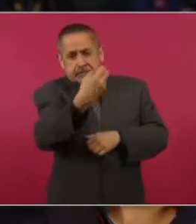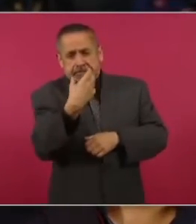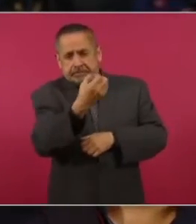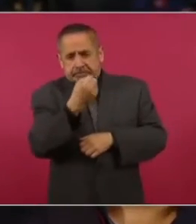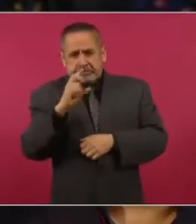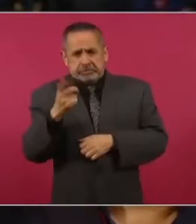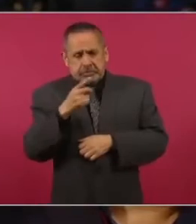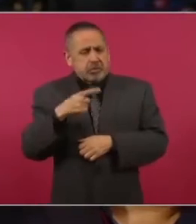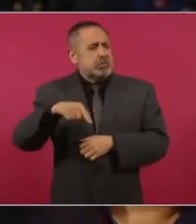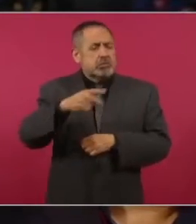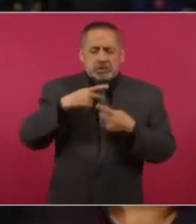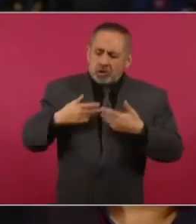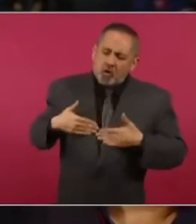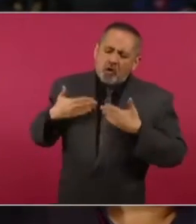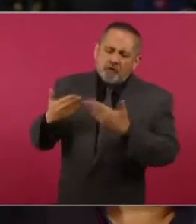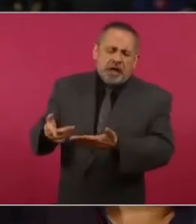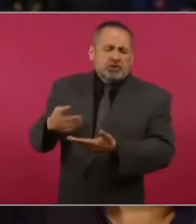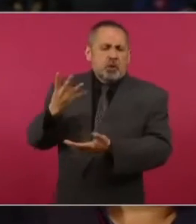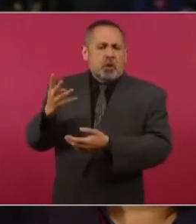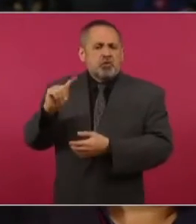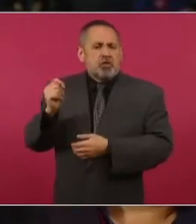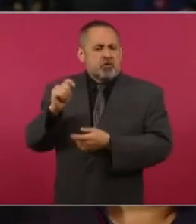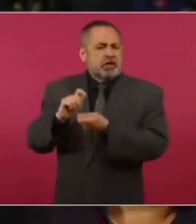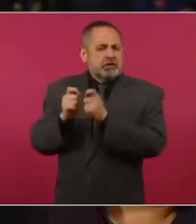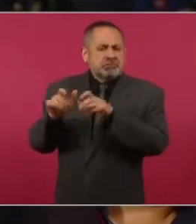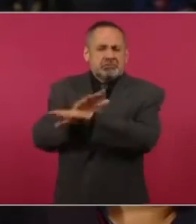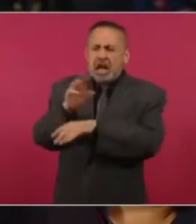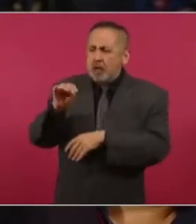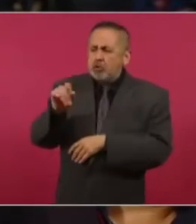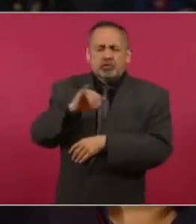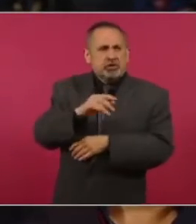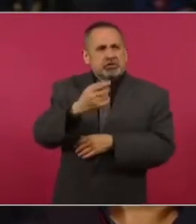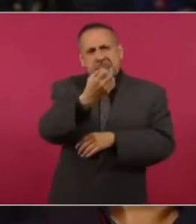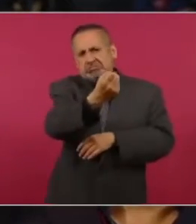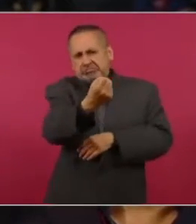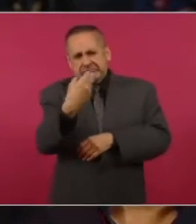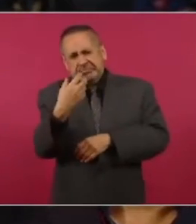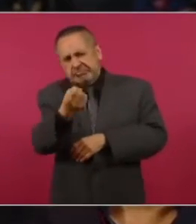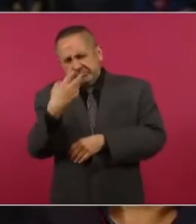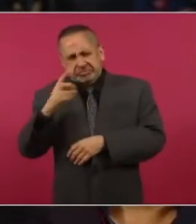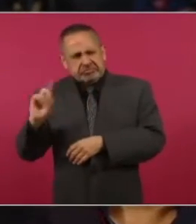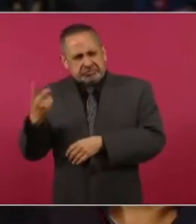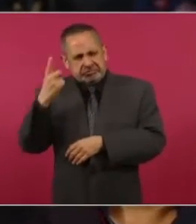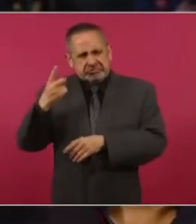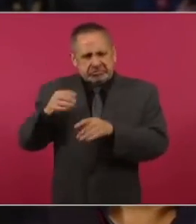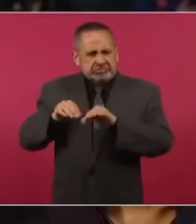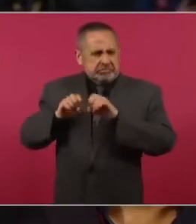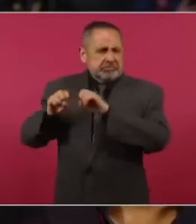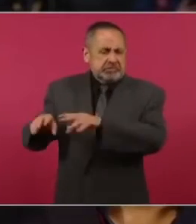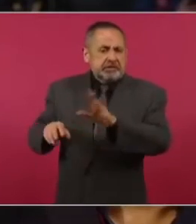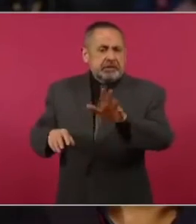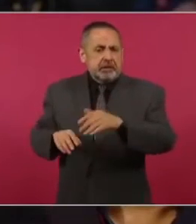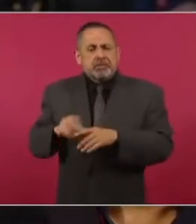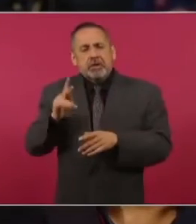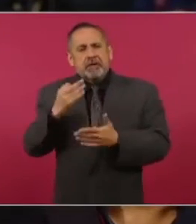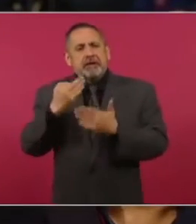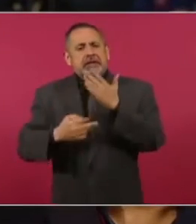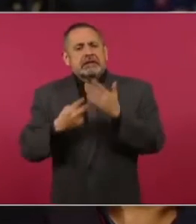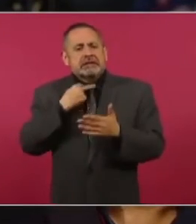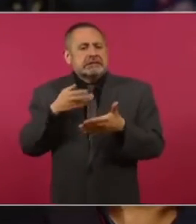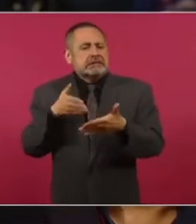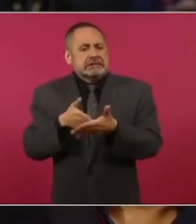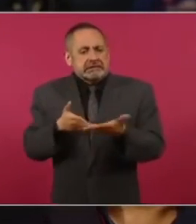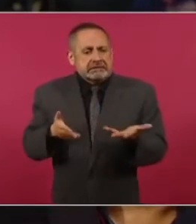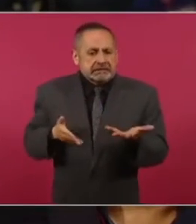en su gobierno, en el gobierno de la Cuarta Transformación de Andrés Manuel López Obrador. Pero todavía se sienten un poco restringidos en el